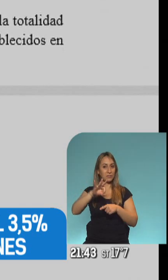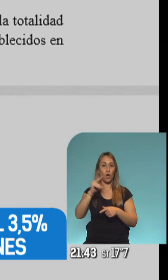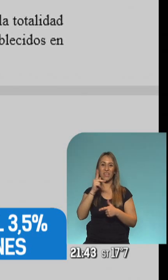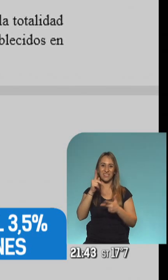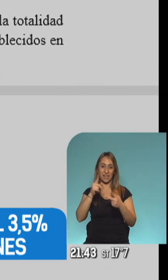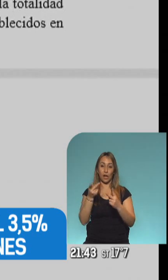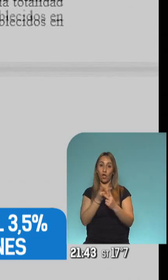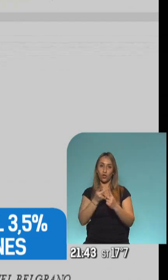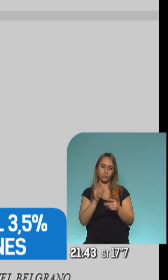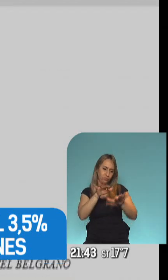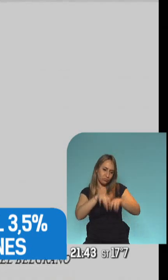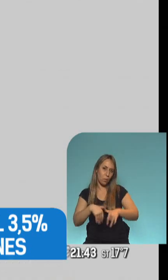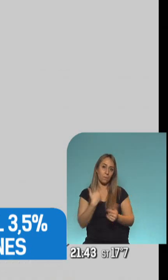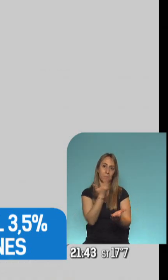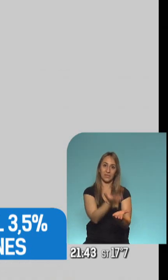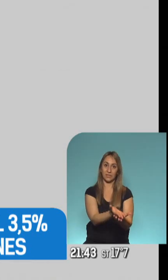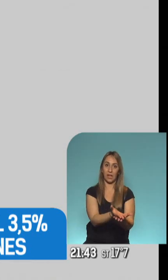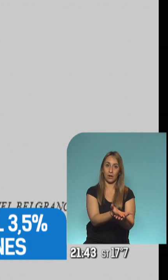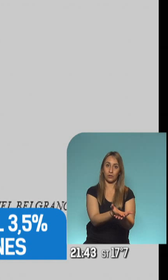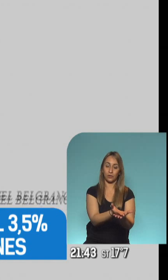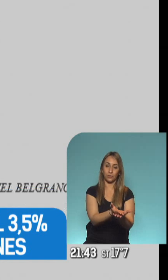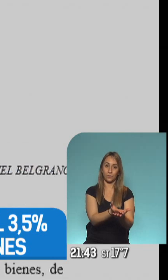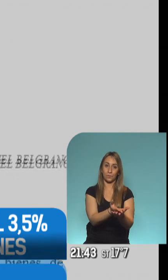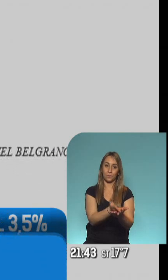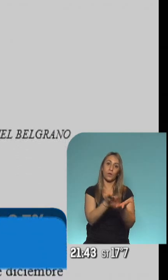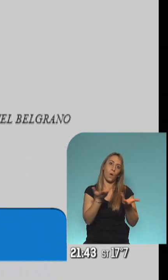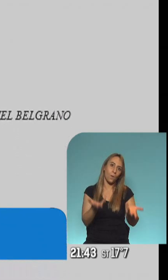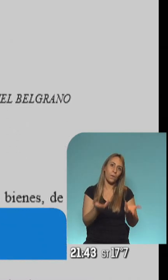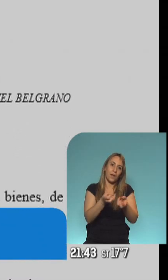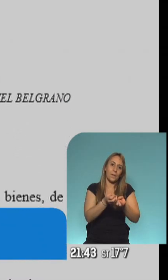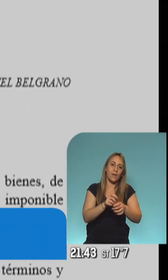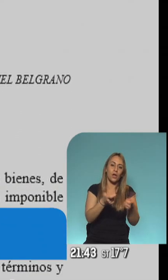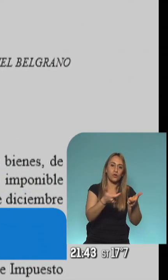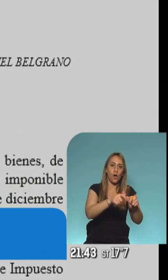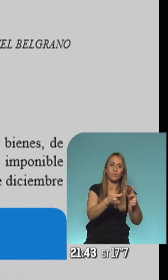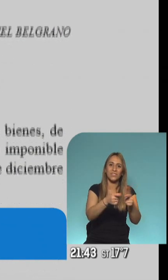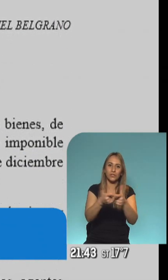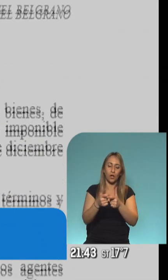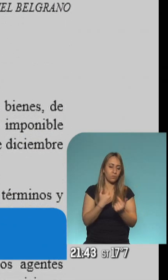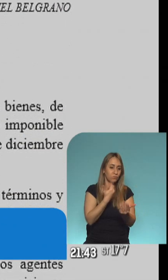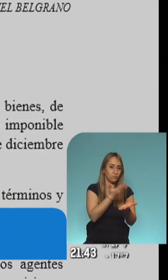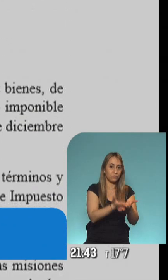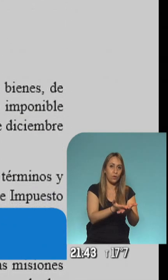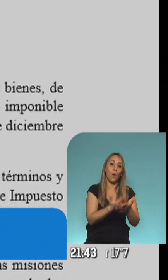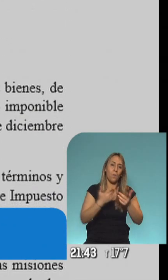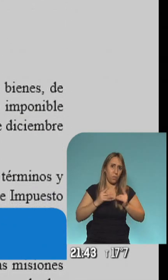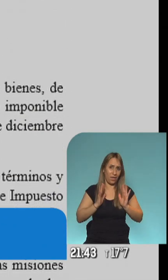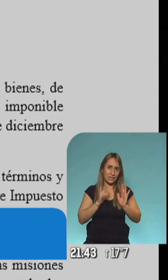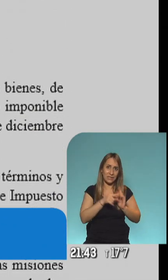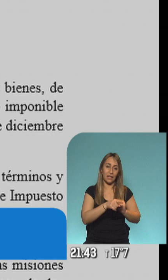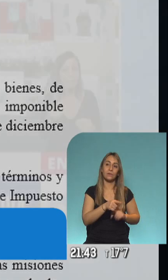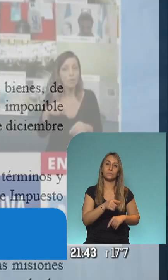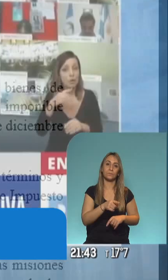proyecto que, como todo proyecto presentado, empieza a ser trabajado en comisiones, sí. Con lo cual puede ocurrir